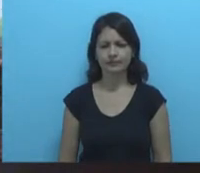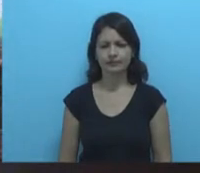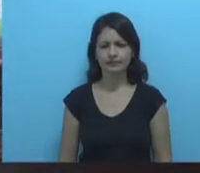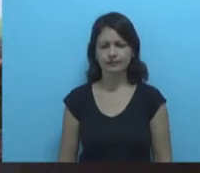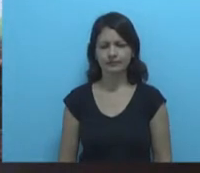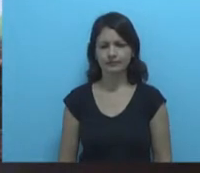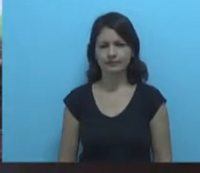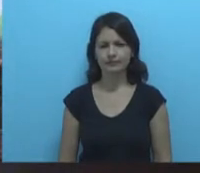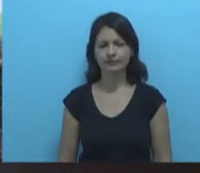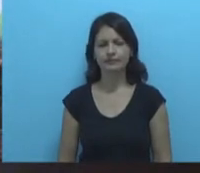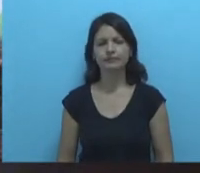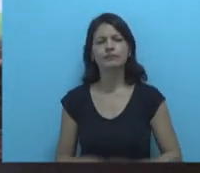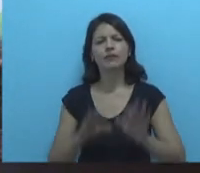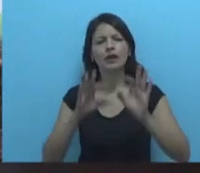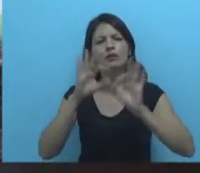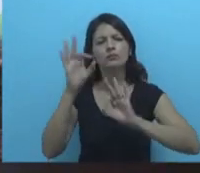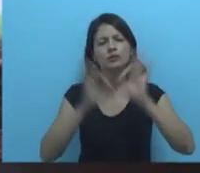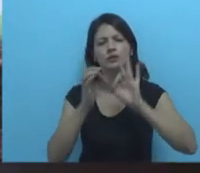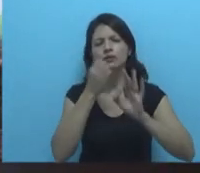Proyecto de declaración